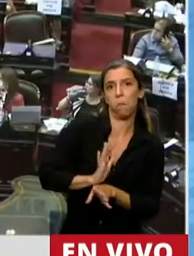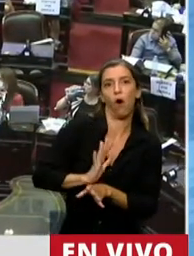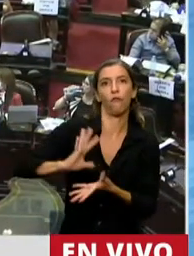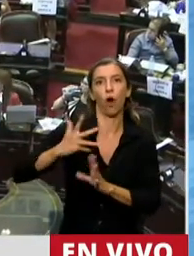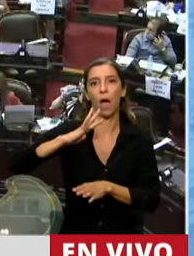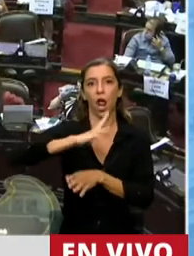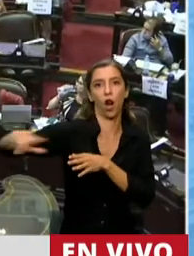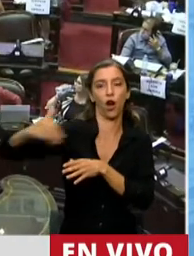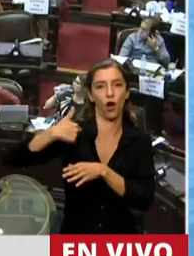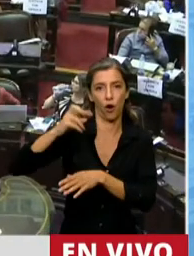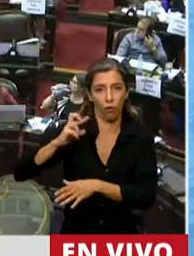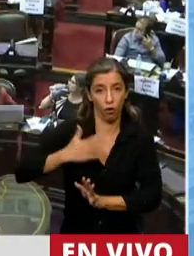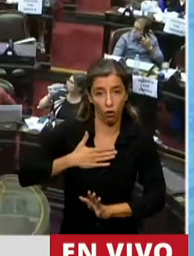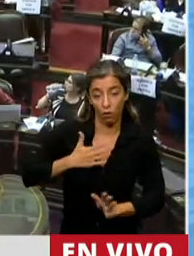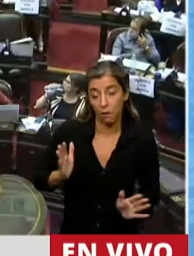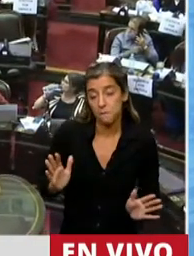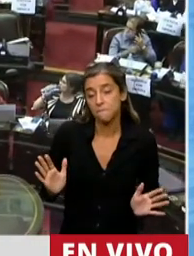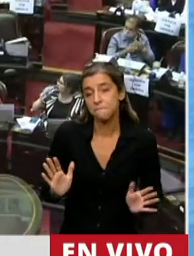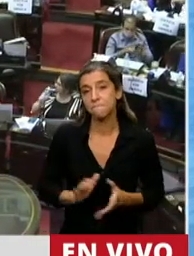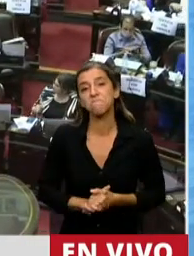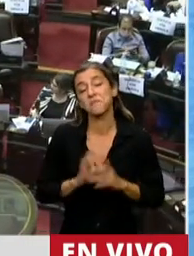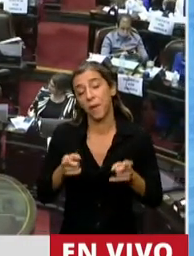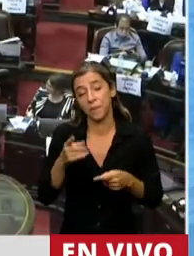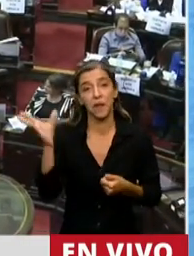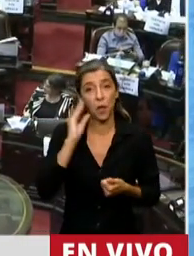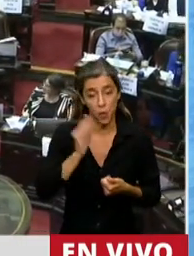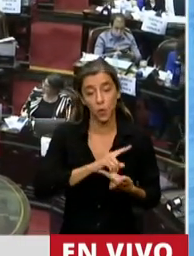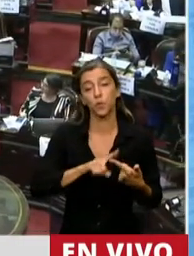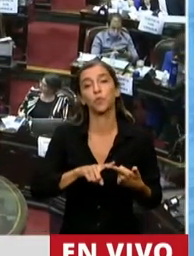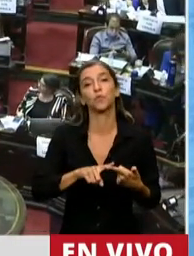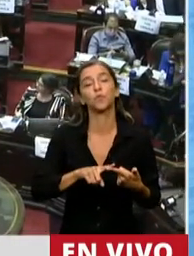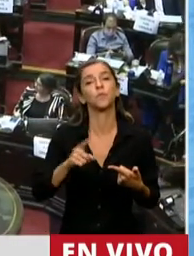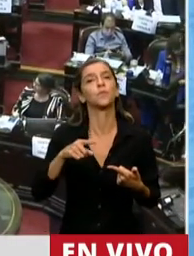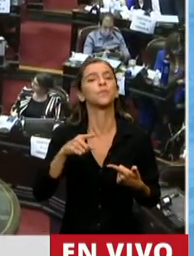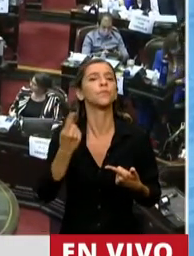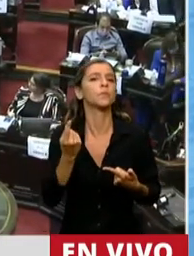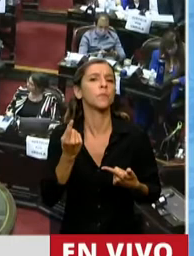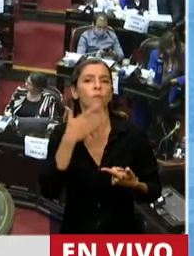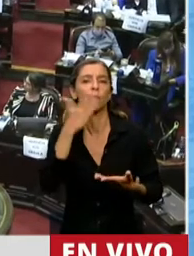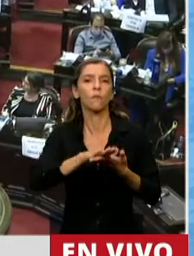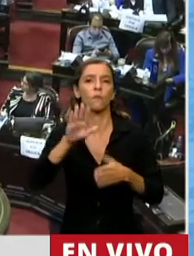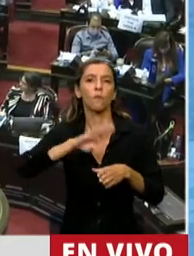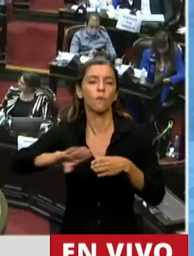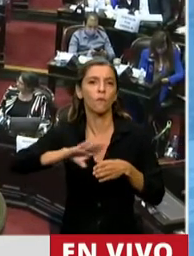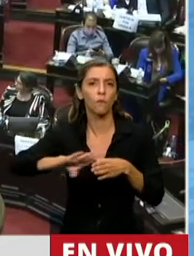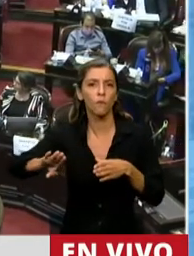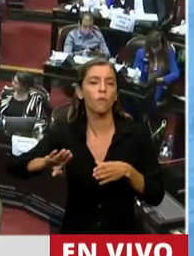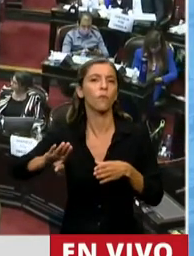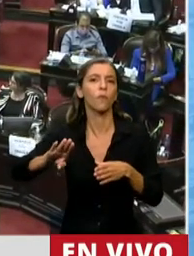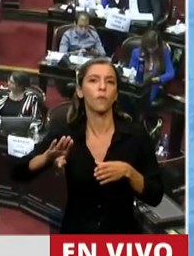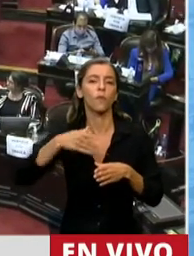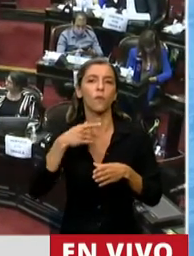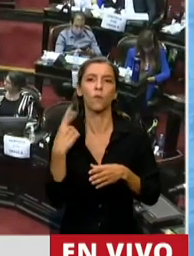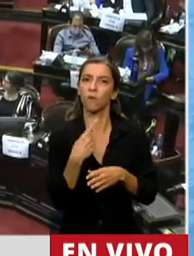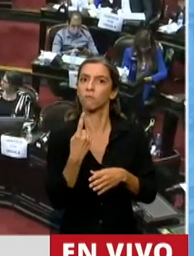digamos, ¿no? Los dólares de nuestro trabajo. Escuché también decir que el tema de la deuda, en el tema de la